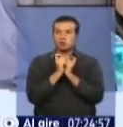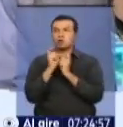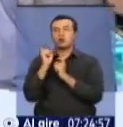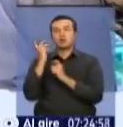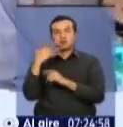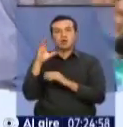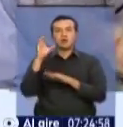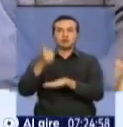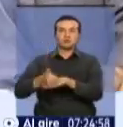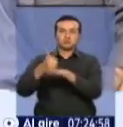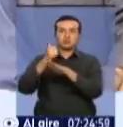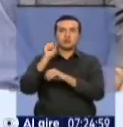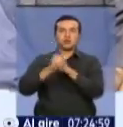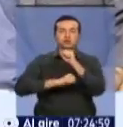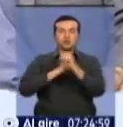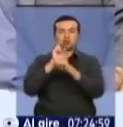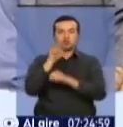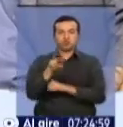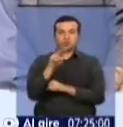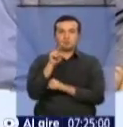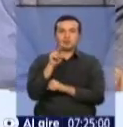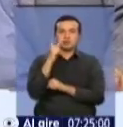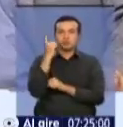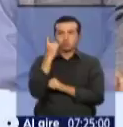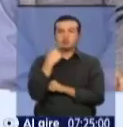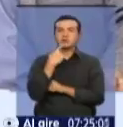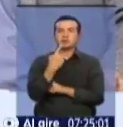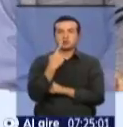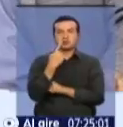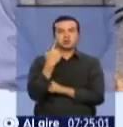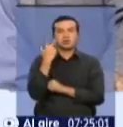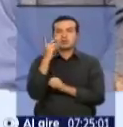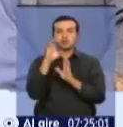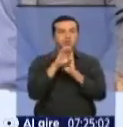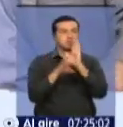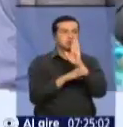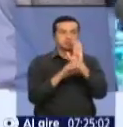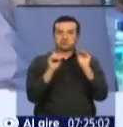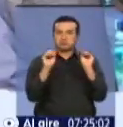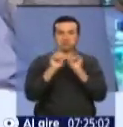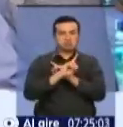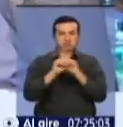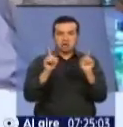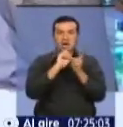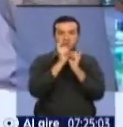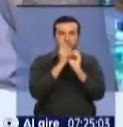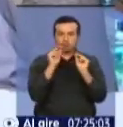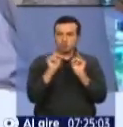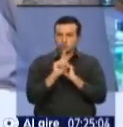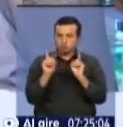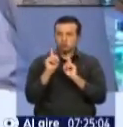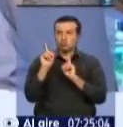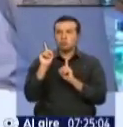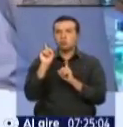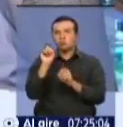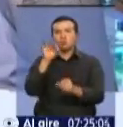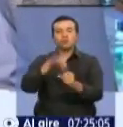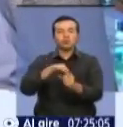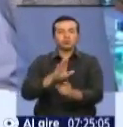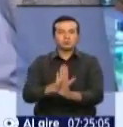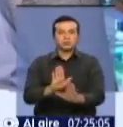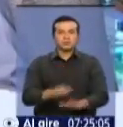Corte Constitucional 2011 dijo que son enmiendas. Por lo tanto, no hay necesidad de constituyente alguno. Jorge Zavala Egas, gracias por estar con